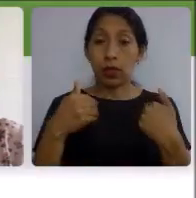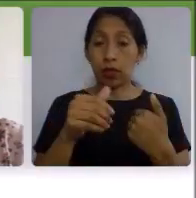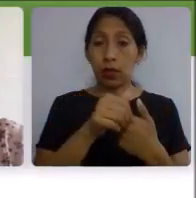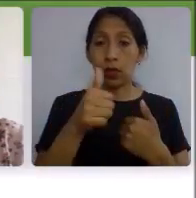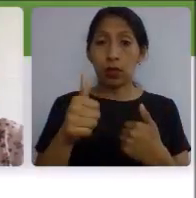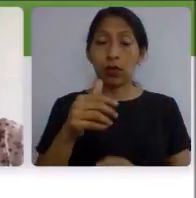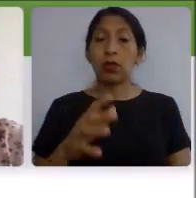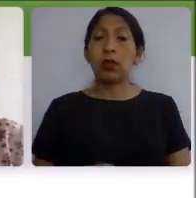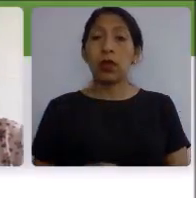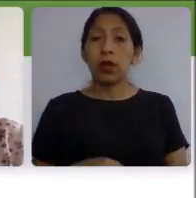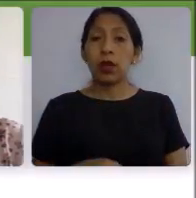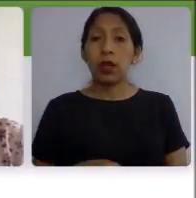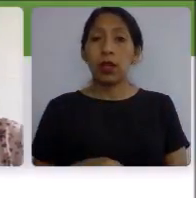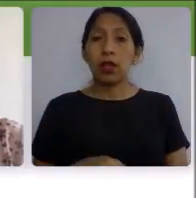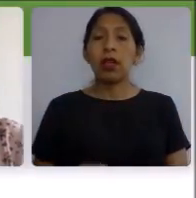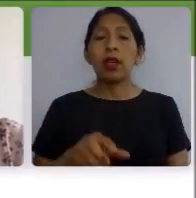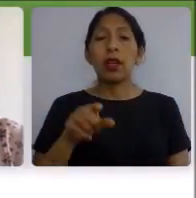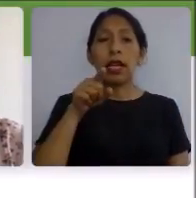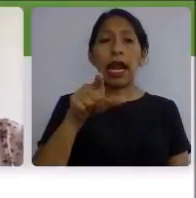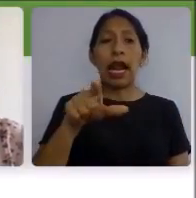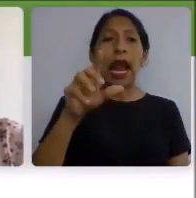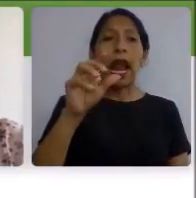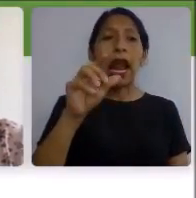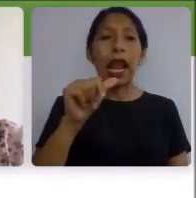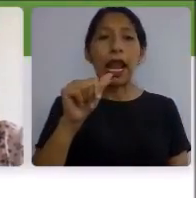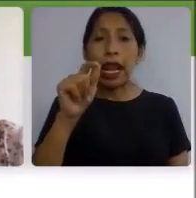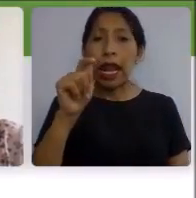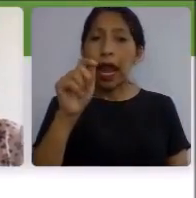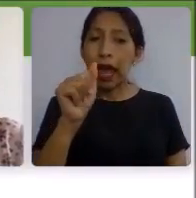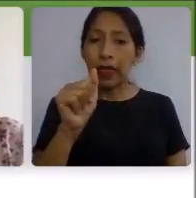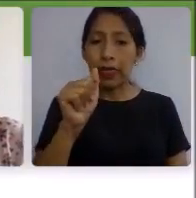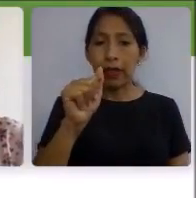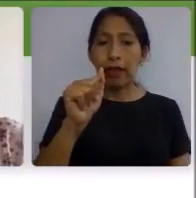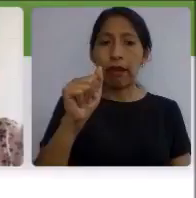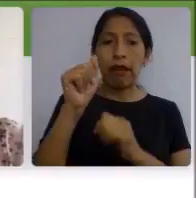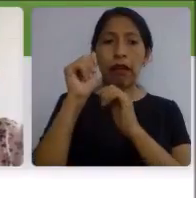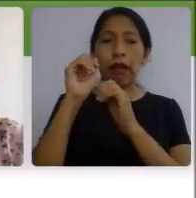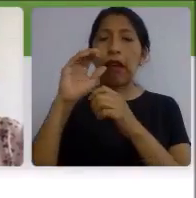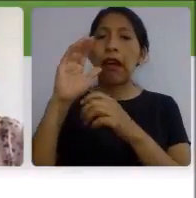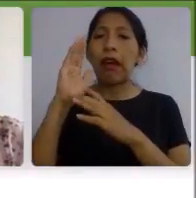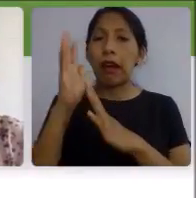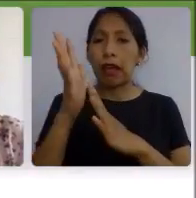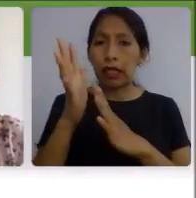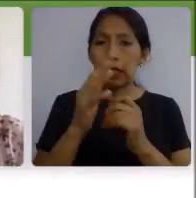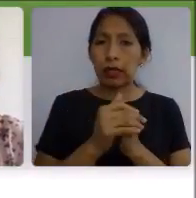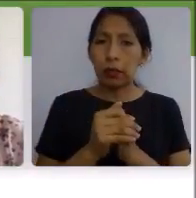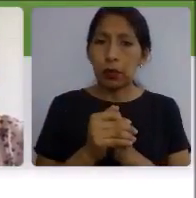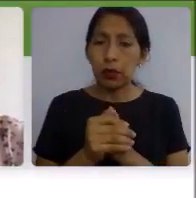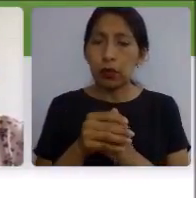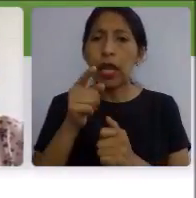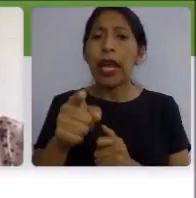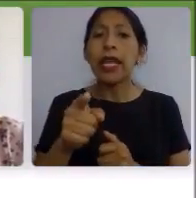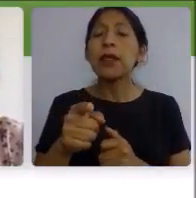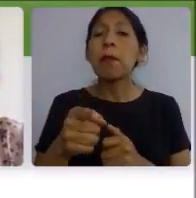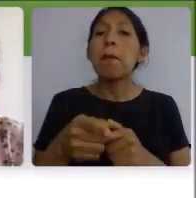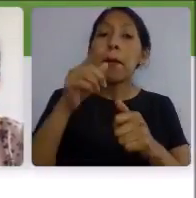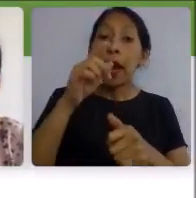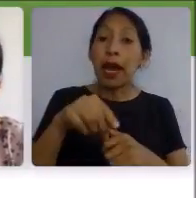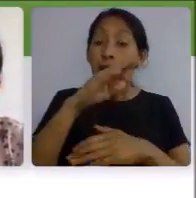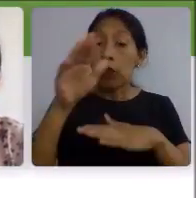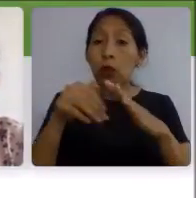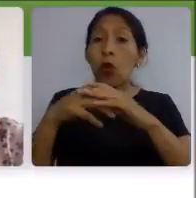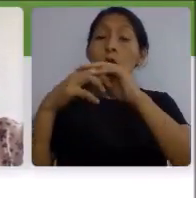este evento de Lata Expo. Este evento es dirigido exclusivamente para países latinoamericanos que te